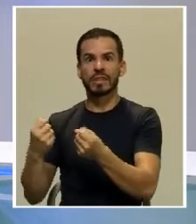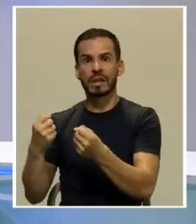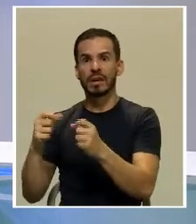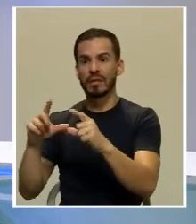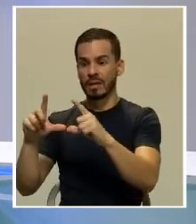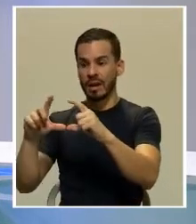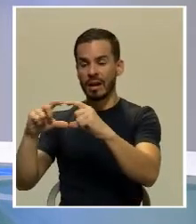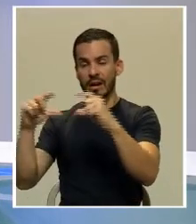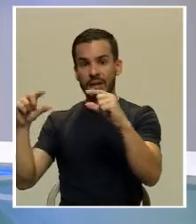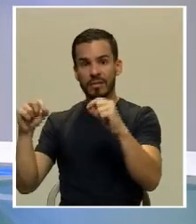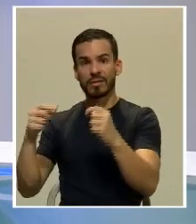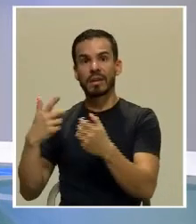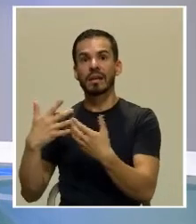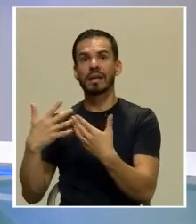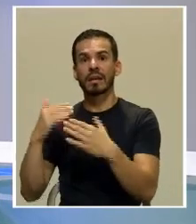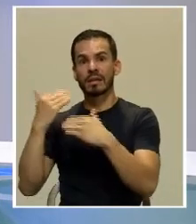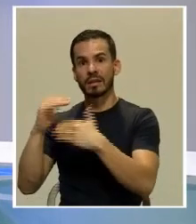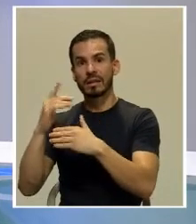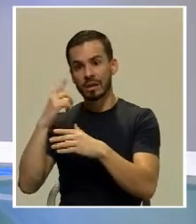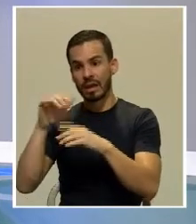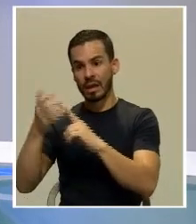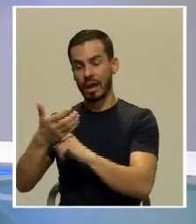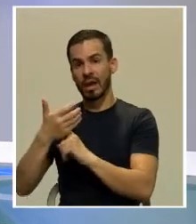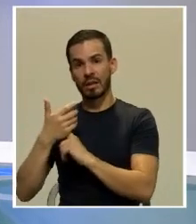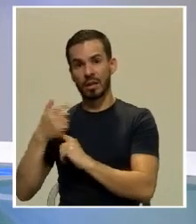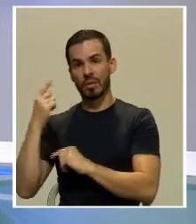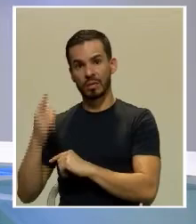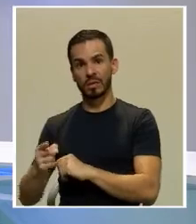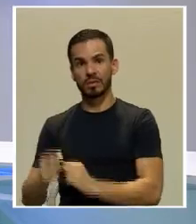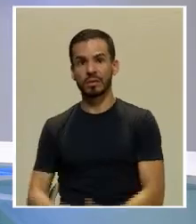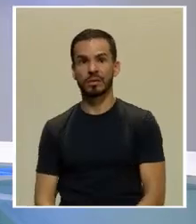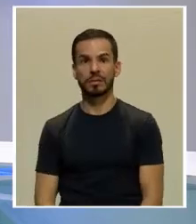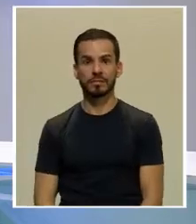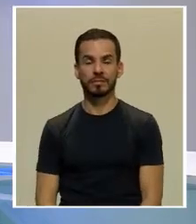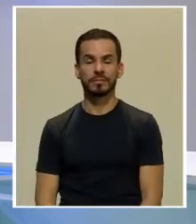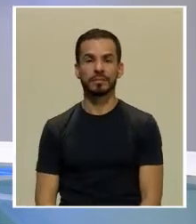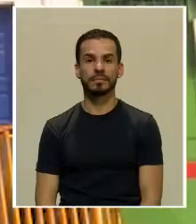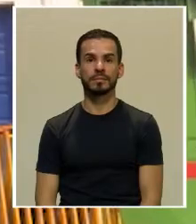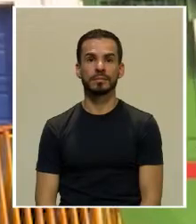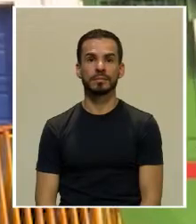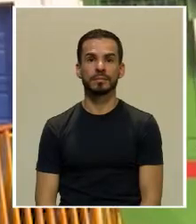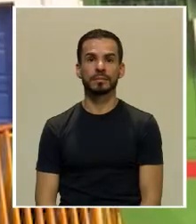la restricción de confinamiento obligatorio. Veamos.